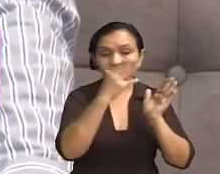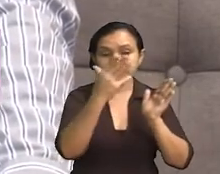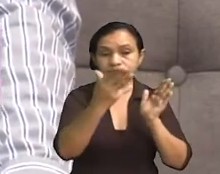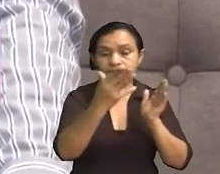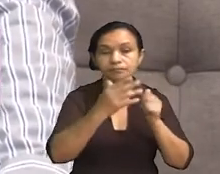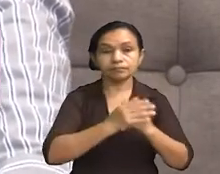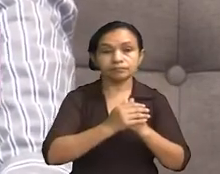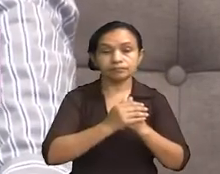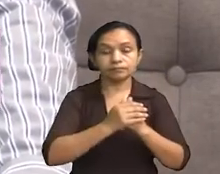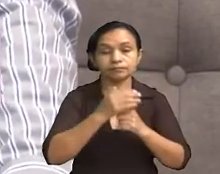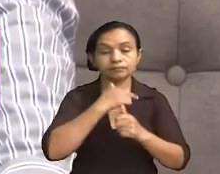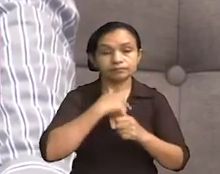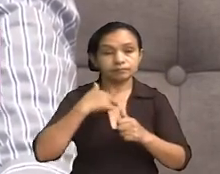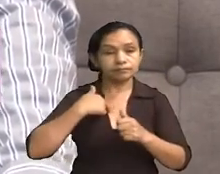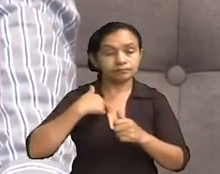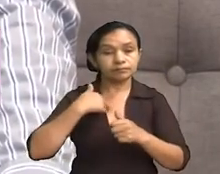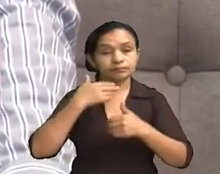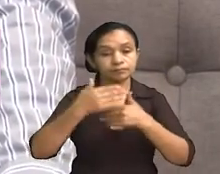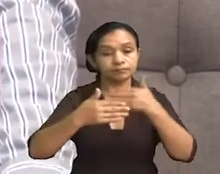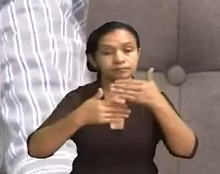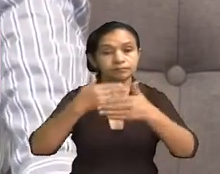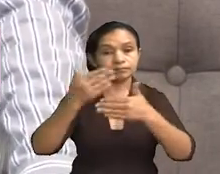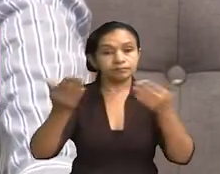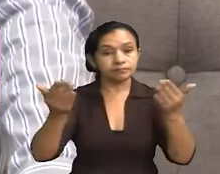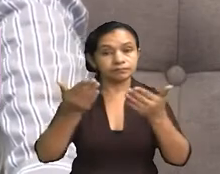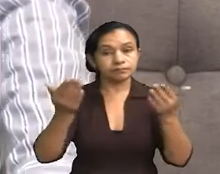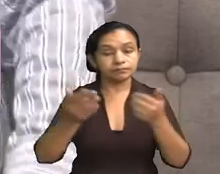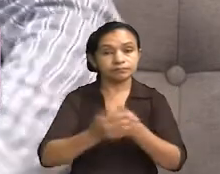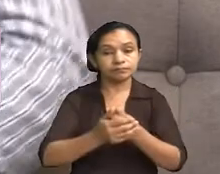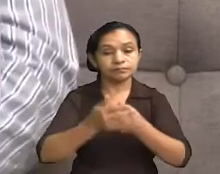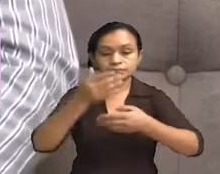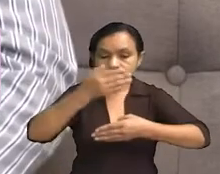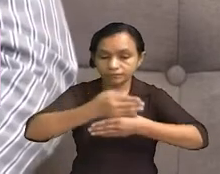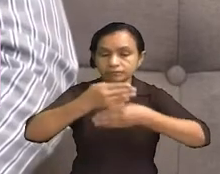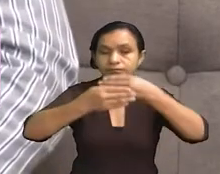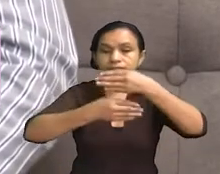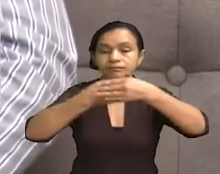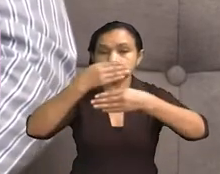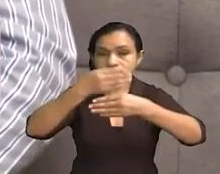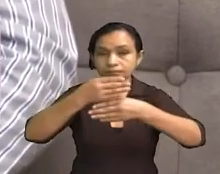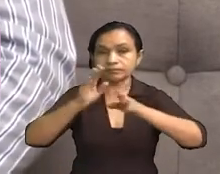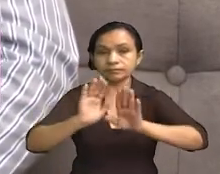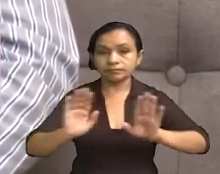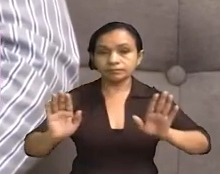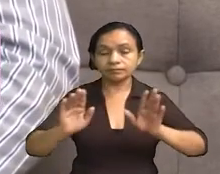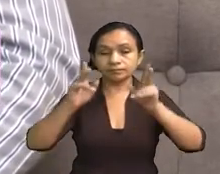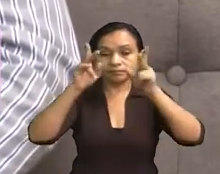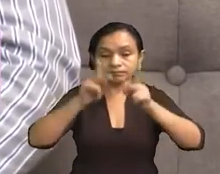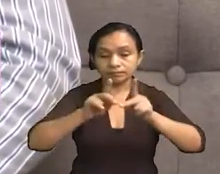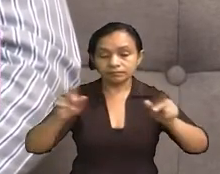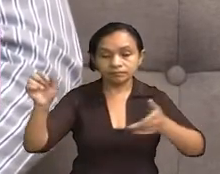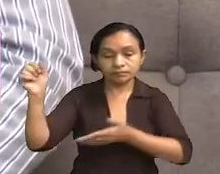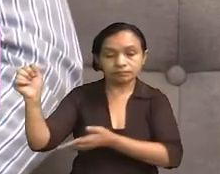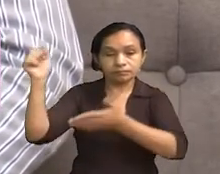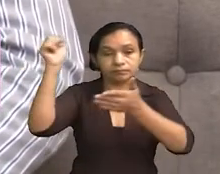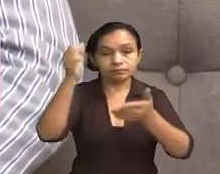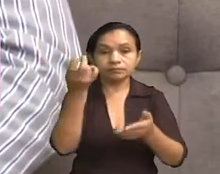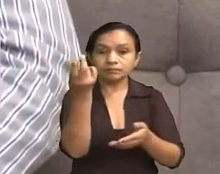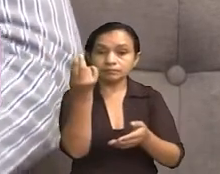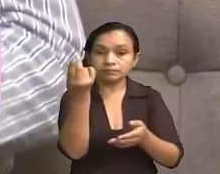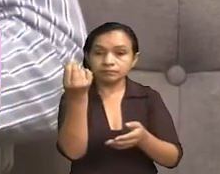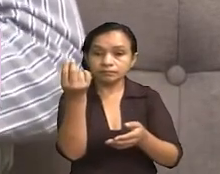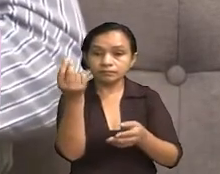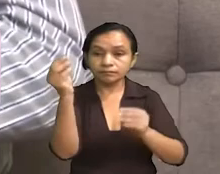2019 veníamos ejecutamos, sí, sí, porque ya está concluyendo 2019, un plan de inversión pública que estaba